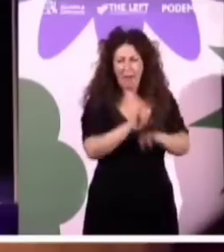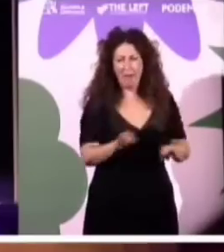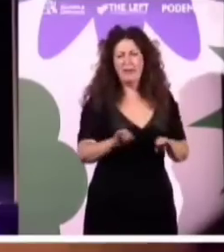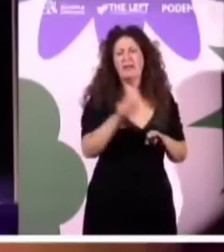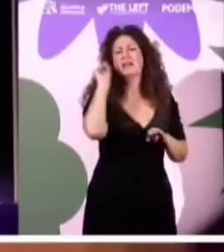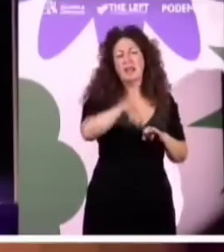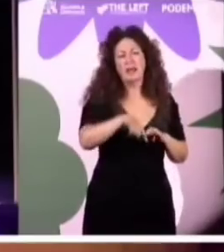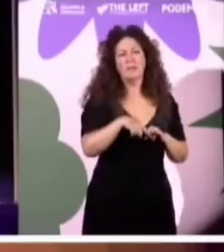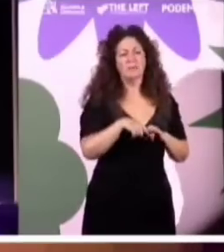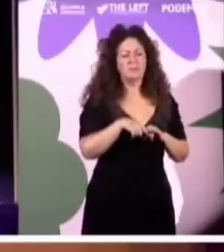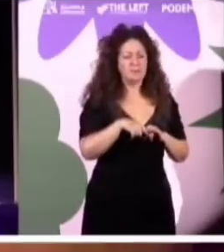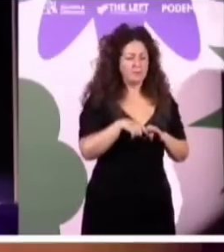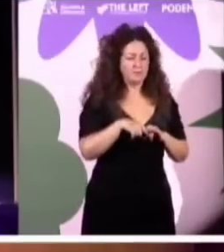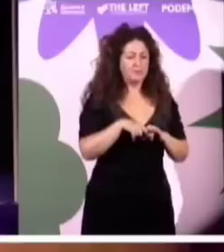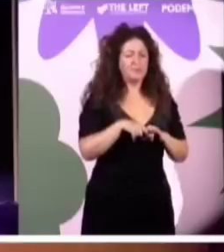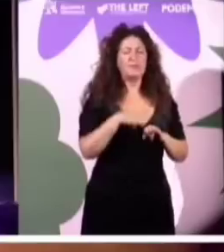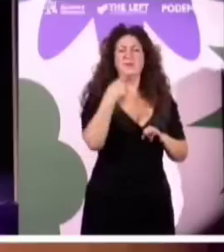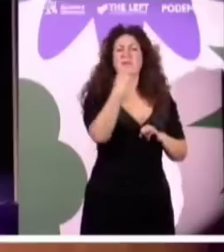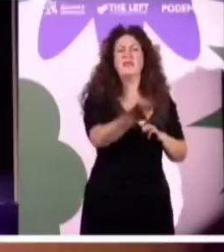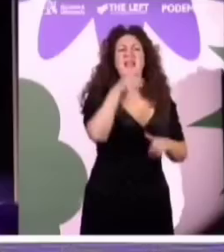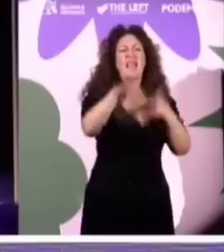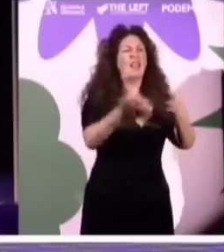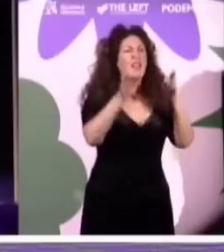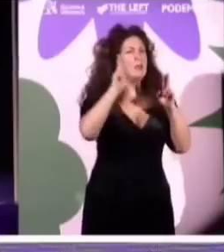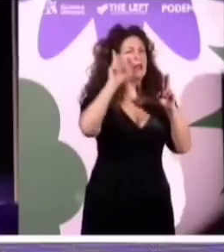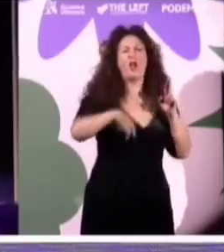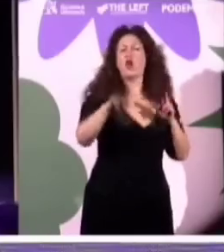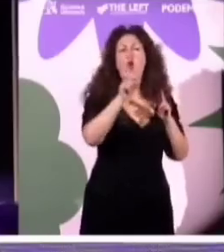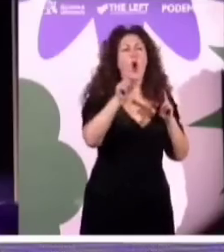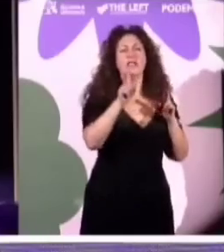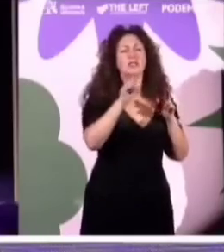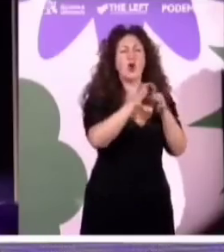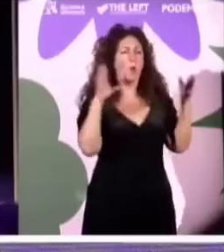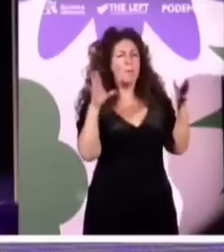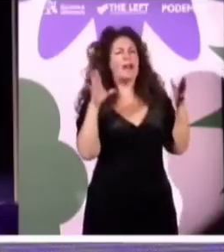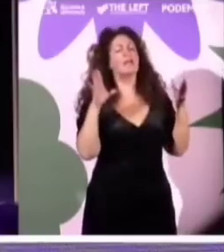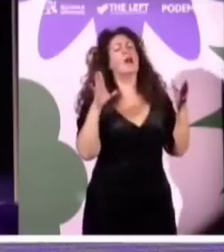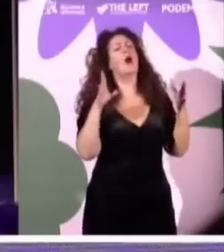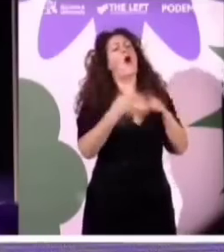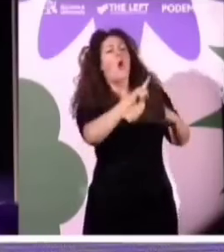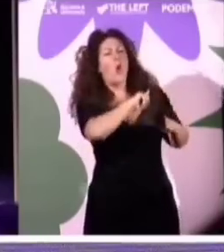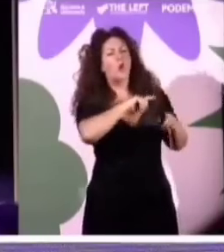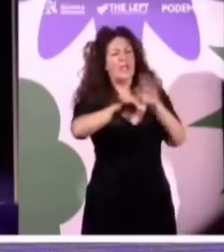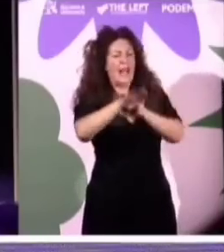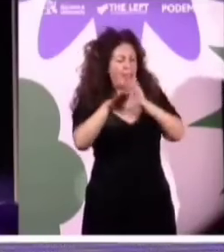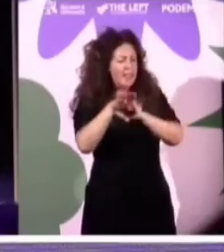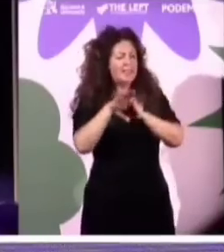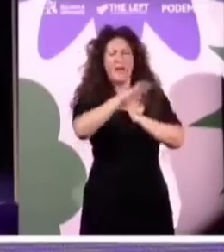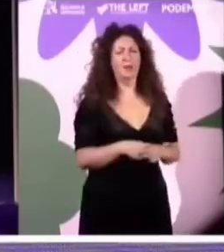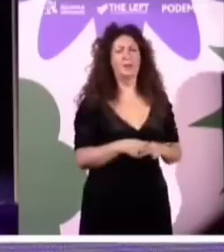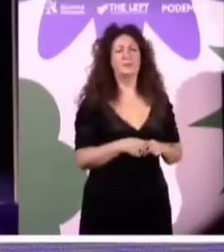decir que la democracia no es compatible con la ultraderecha y con el fascismo.